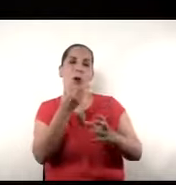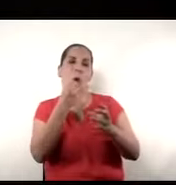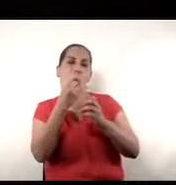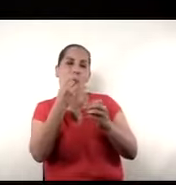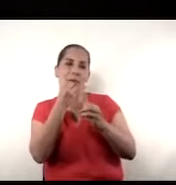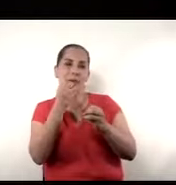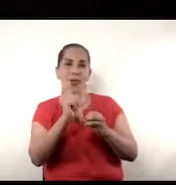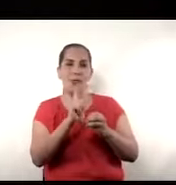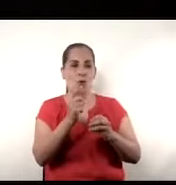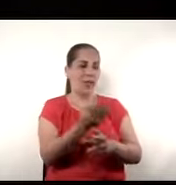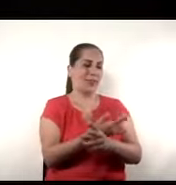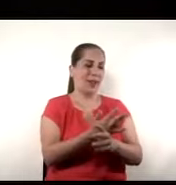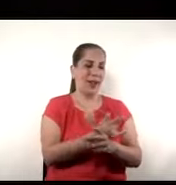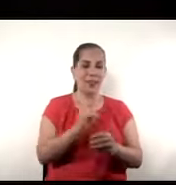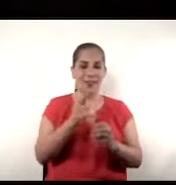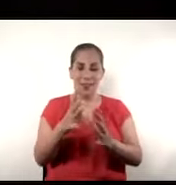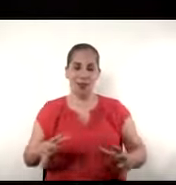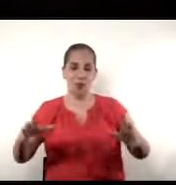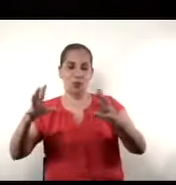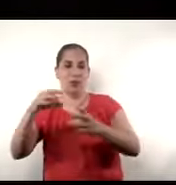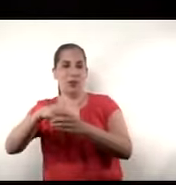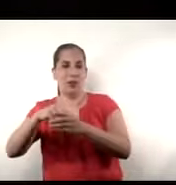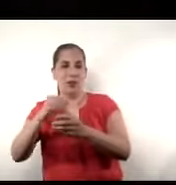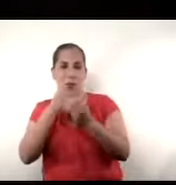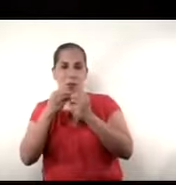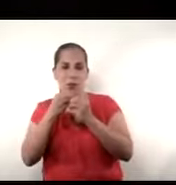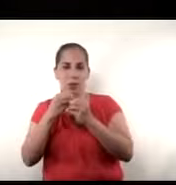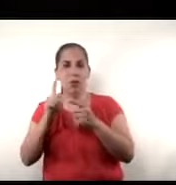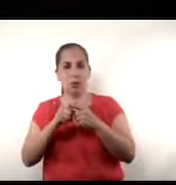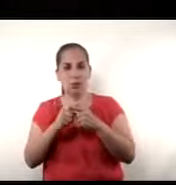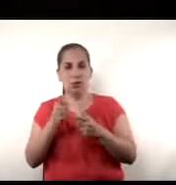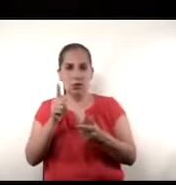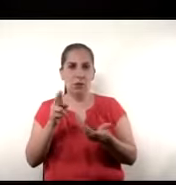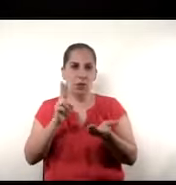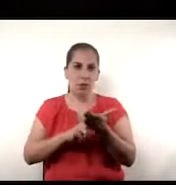comer en el campo, les da concentrado, se lo encarecieron.